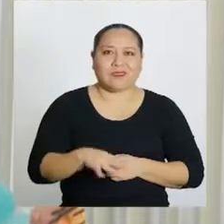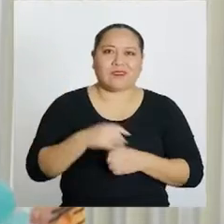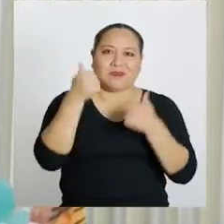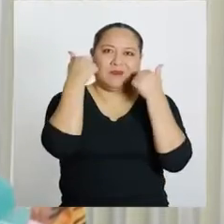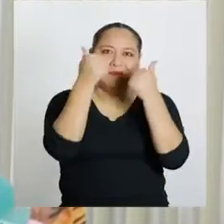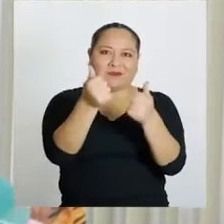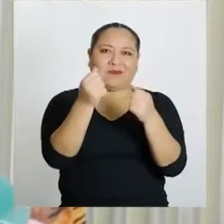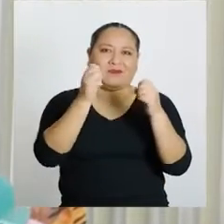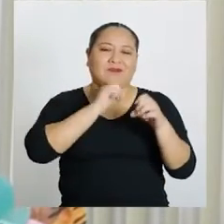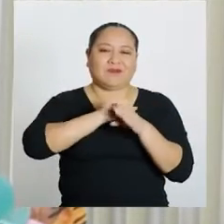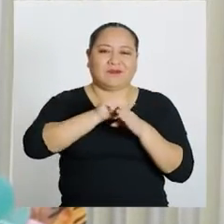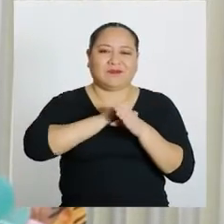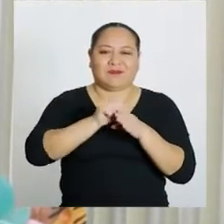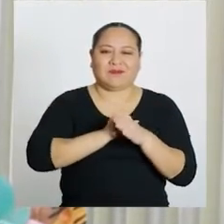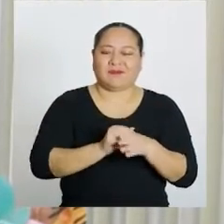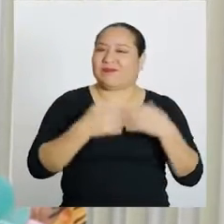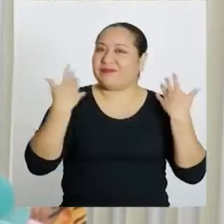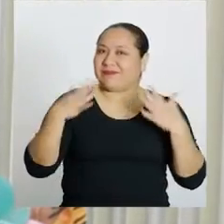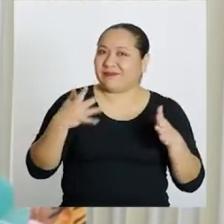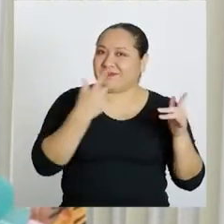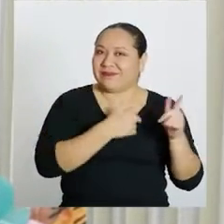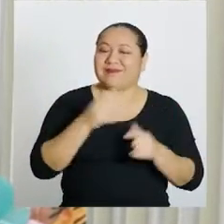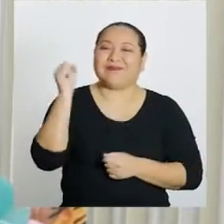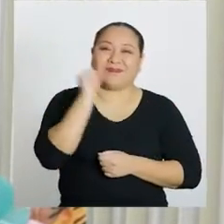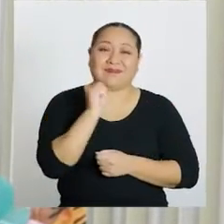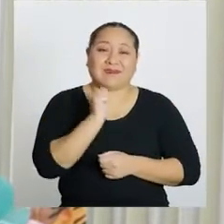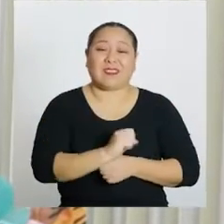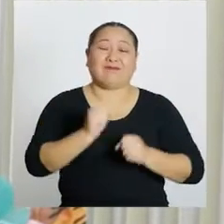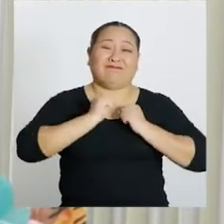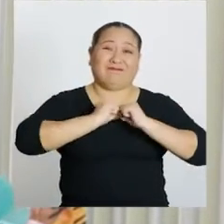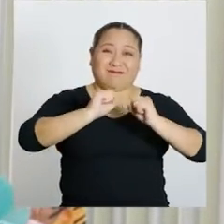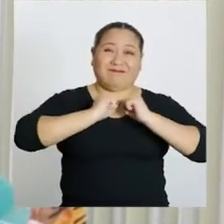¡Qué buen ejercicio! Ahora sí gasté